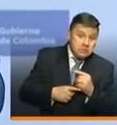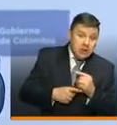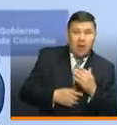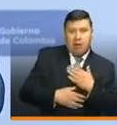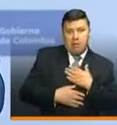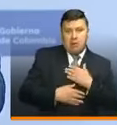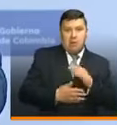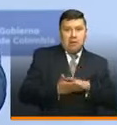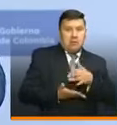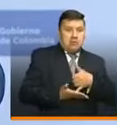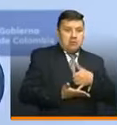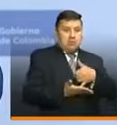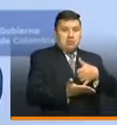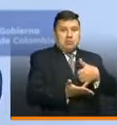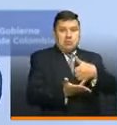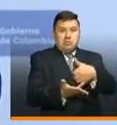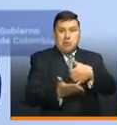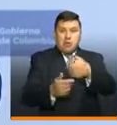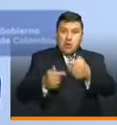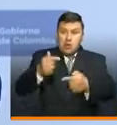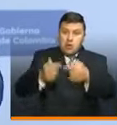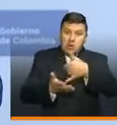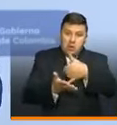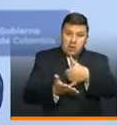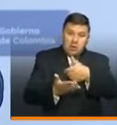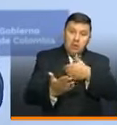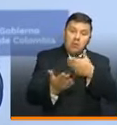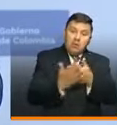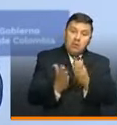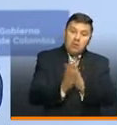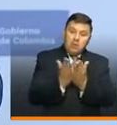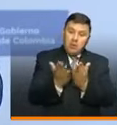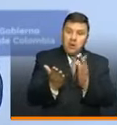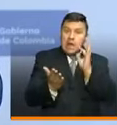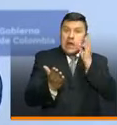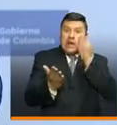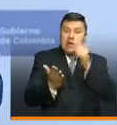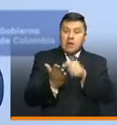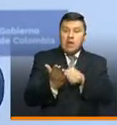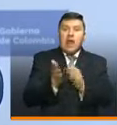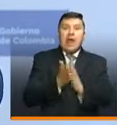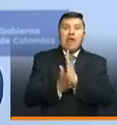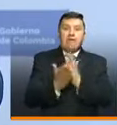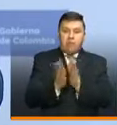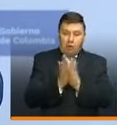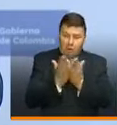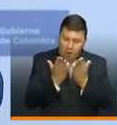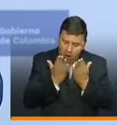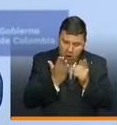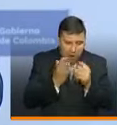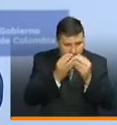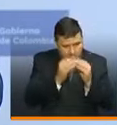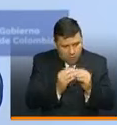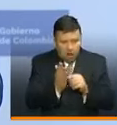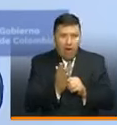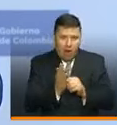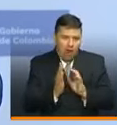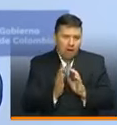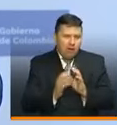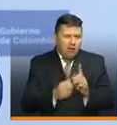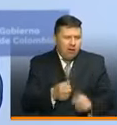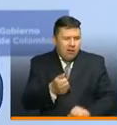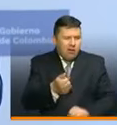solo de los premiados, sino de todos los concursantes que dejan esa riqueza de información. Y les añado una muletilla